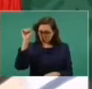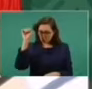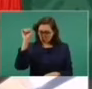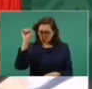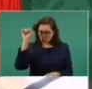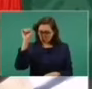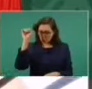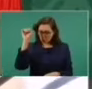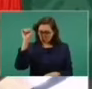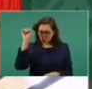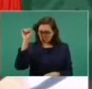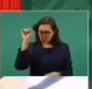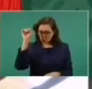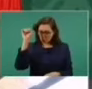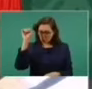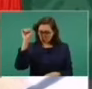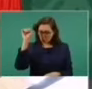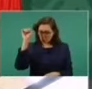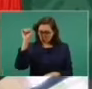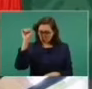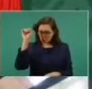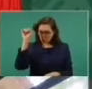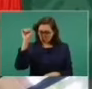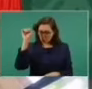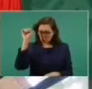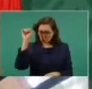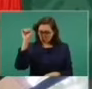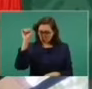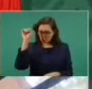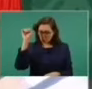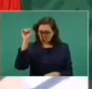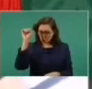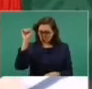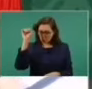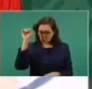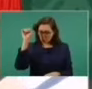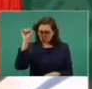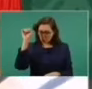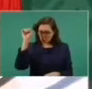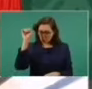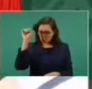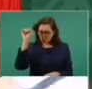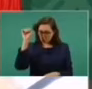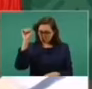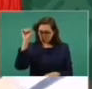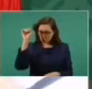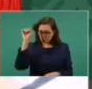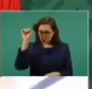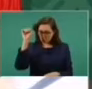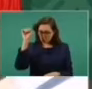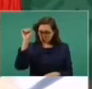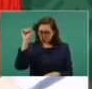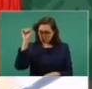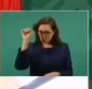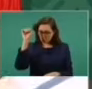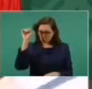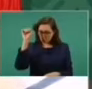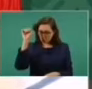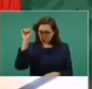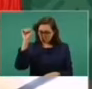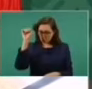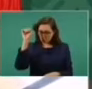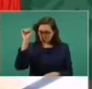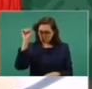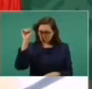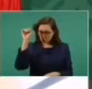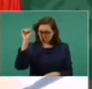en Europa, España, ¿sí?, hay muchísimas cooperativas. Y precisamente es eso lo que estamos aprendiendo en la cooperativa